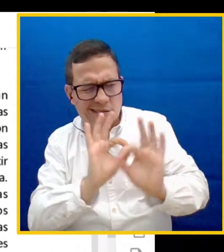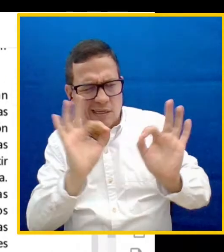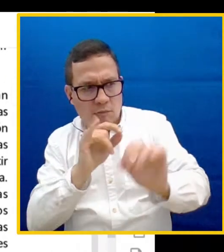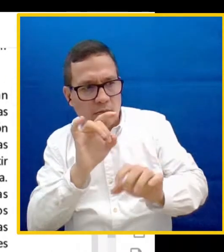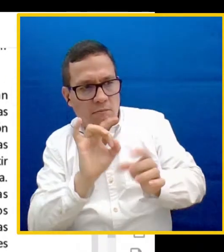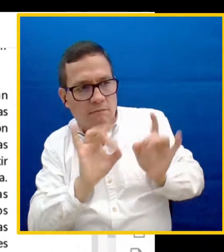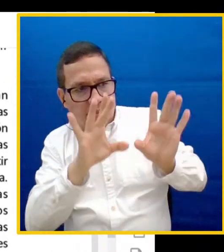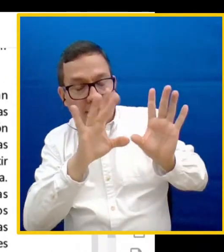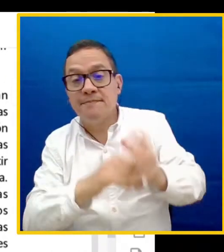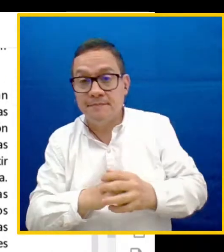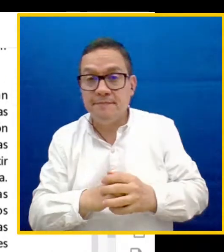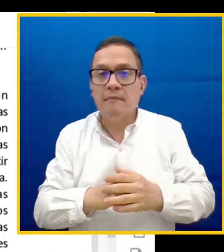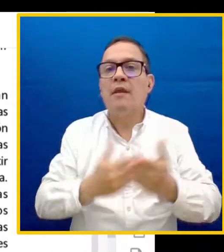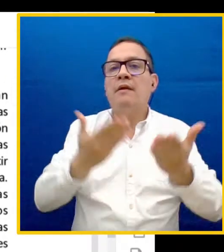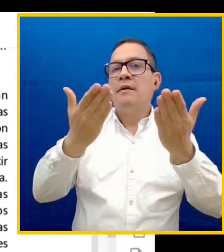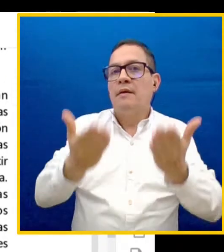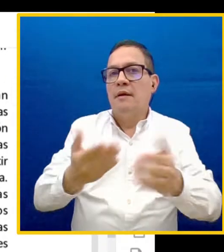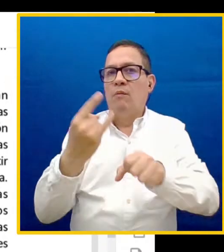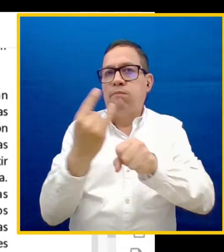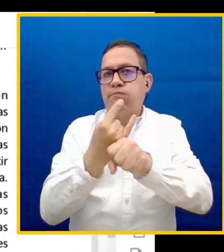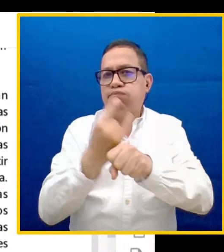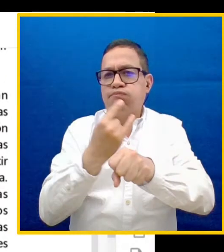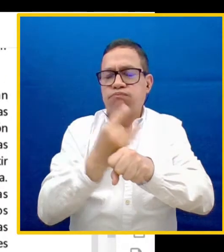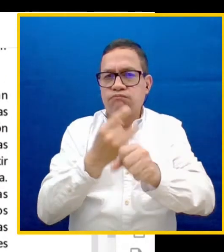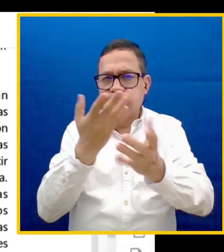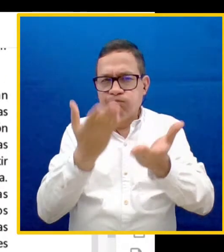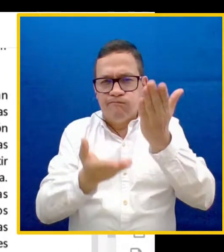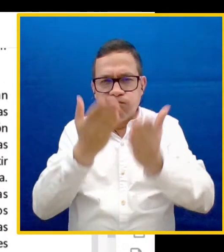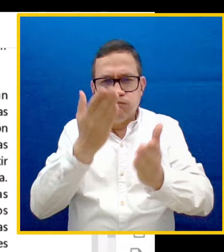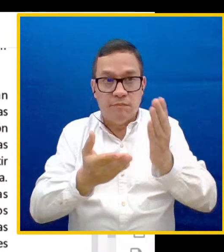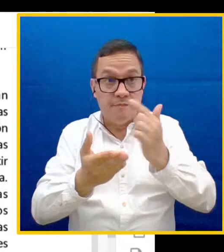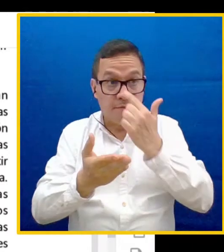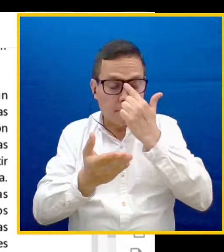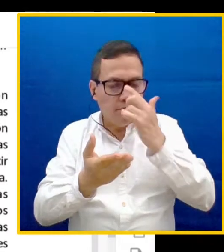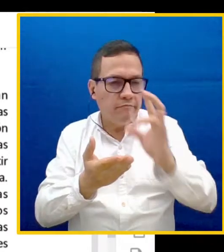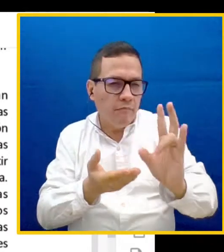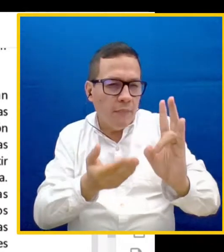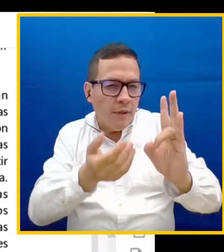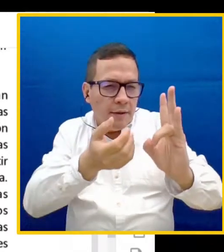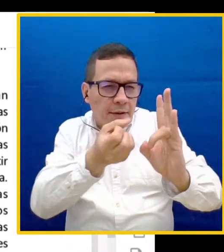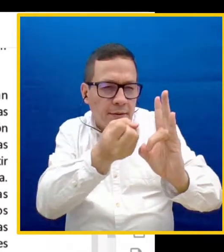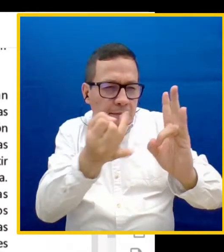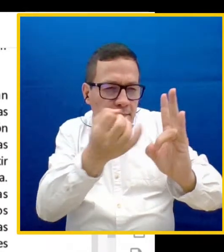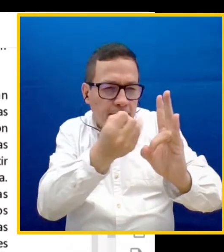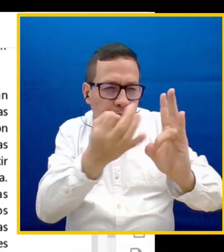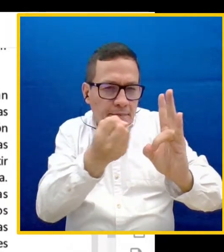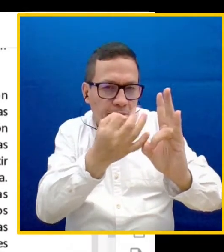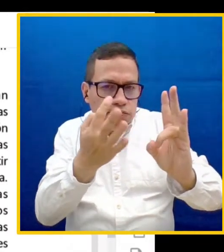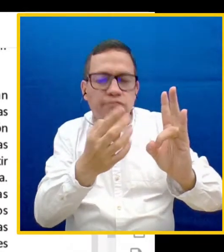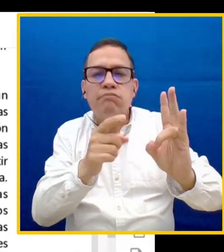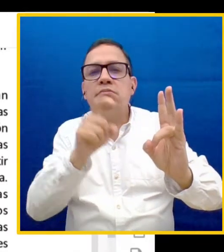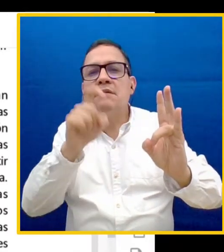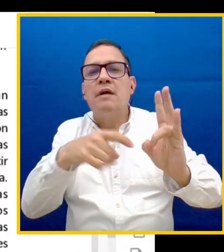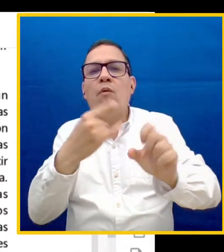Por lo general, cuando se emplean perspectivas cuantitativas, se emplean una o